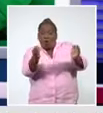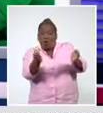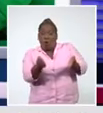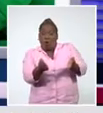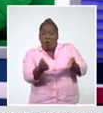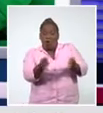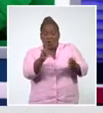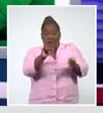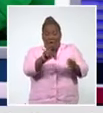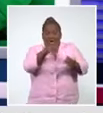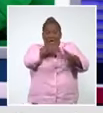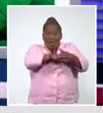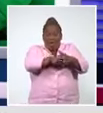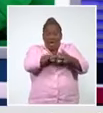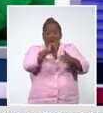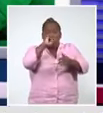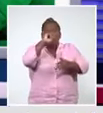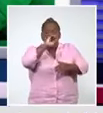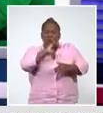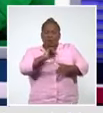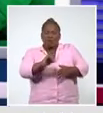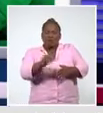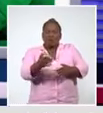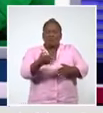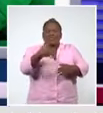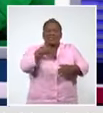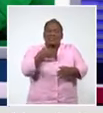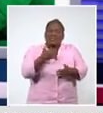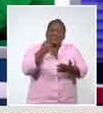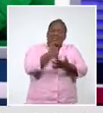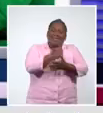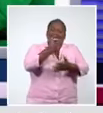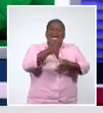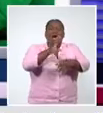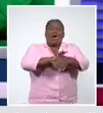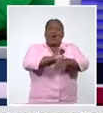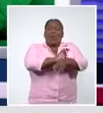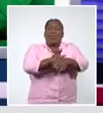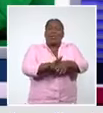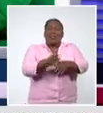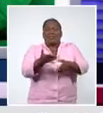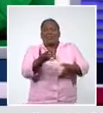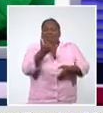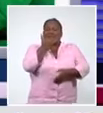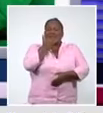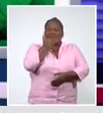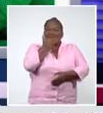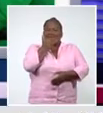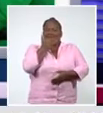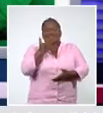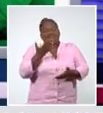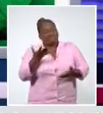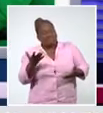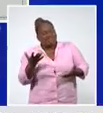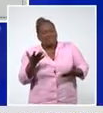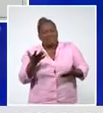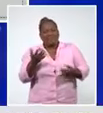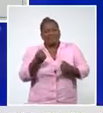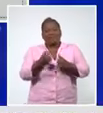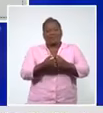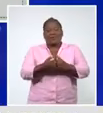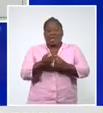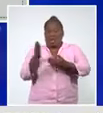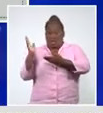niños pues tengan COVID, pues un poco que vamos a sensibilizar. Hicieron unos gráficos